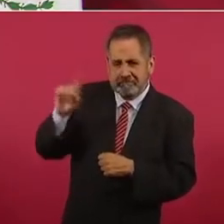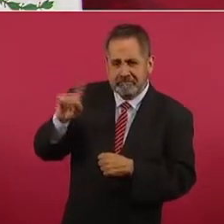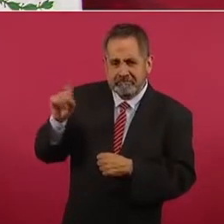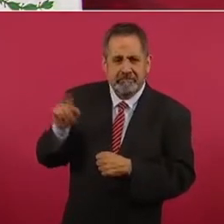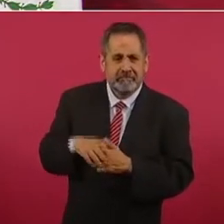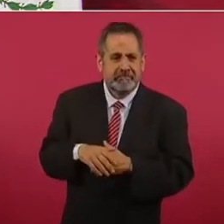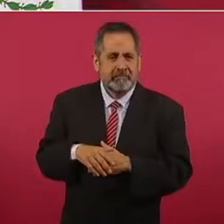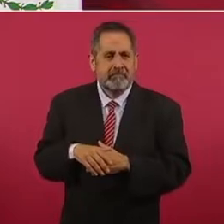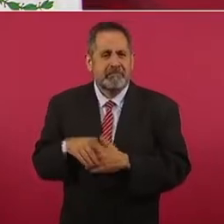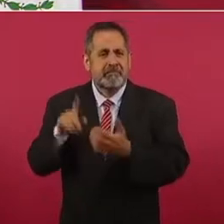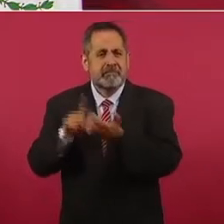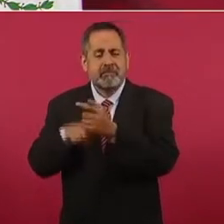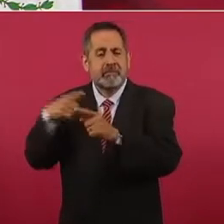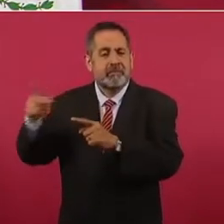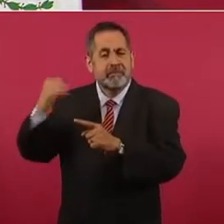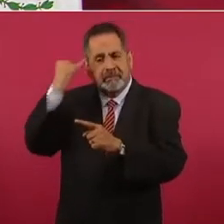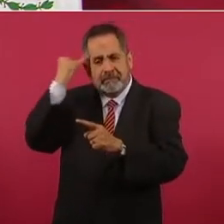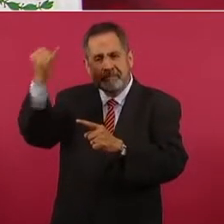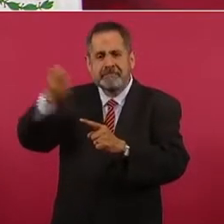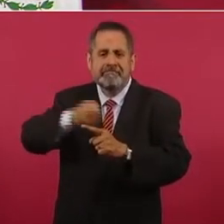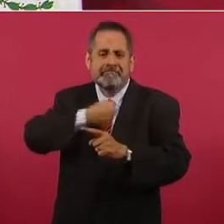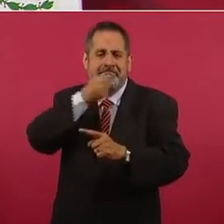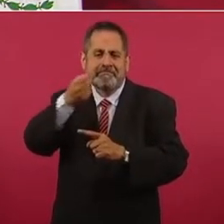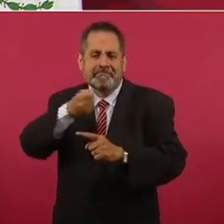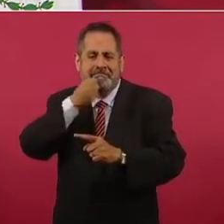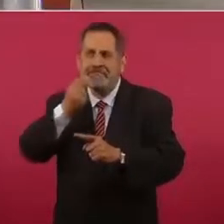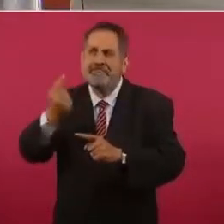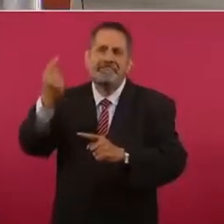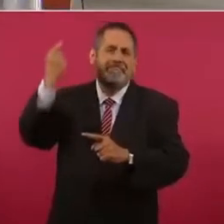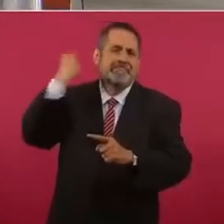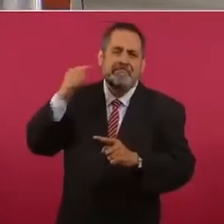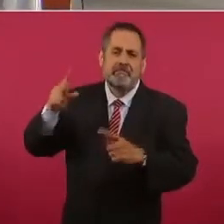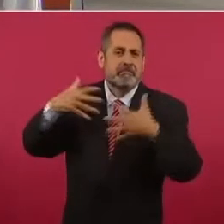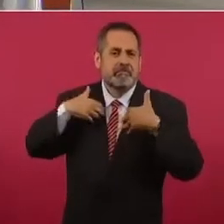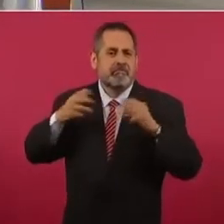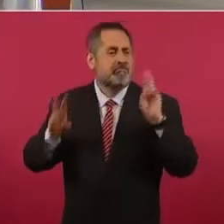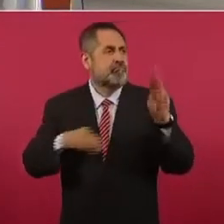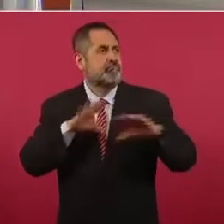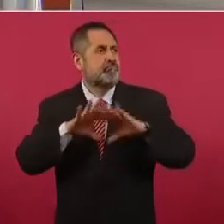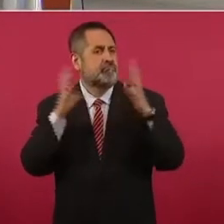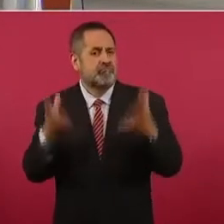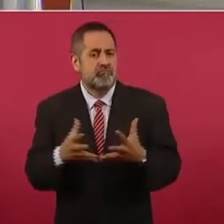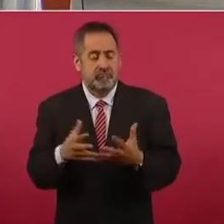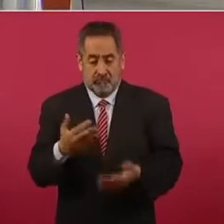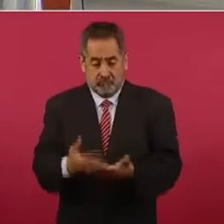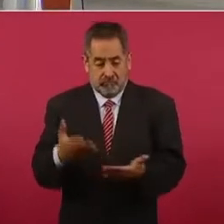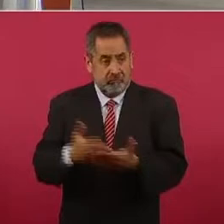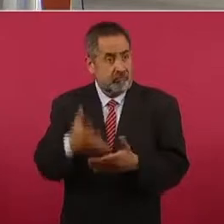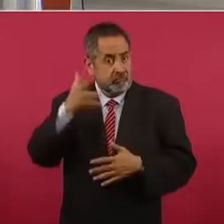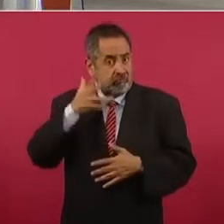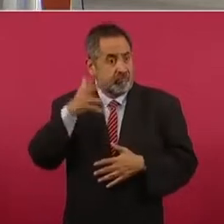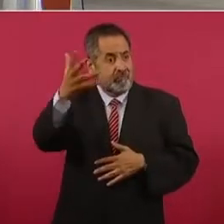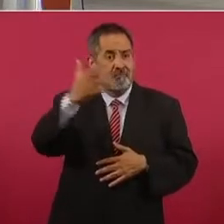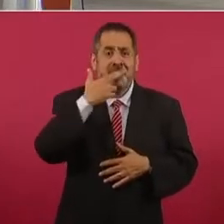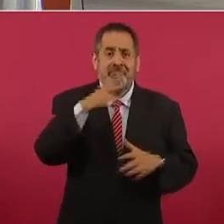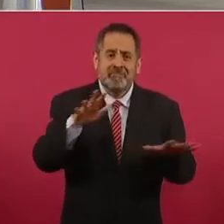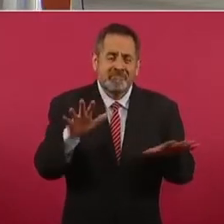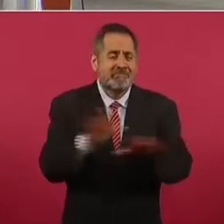son viejas y no entiende el mundo. Tenemos un futuro brillante a nuestro